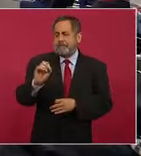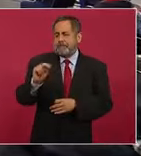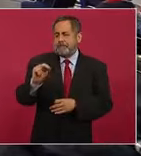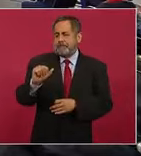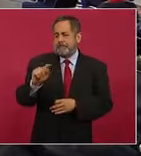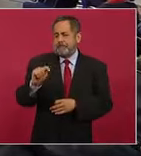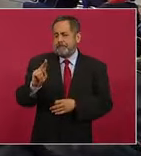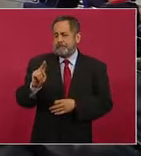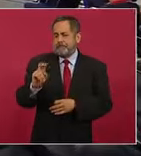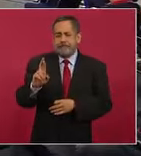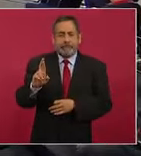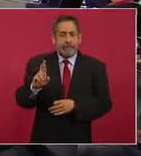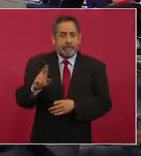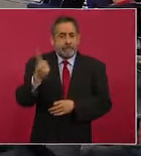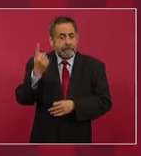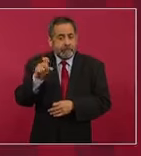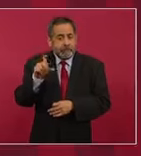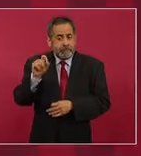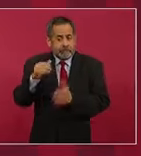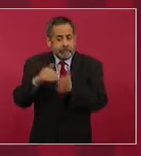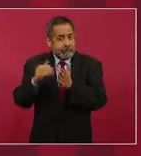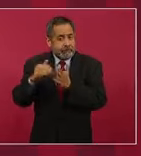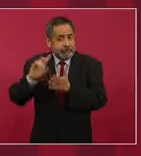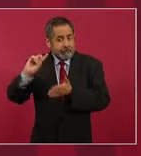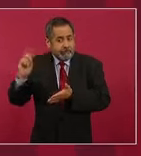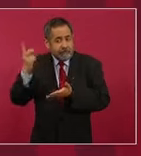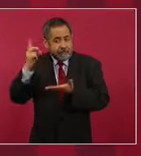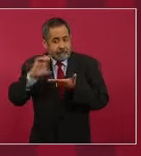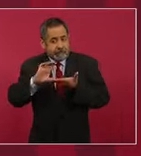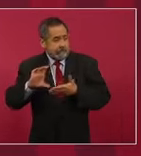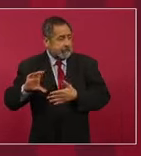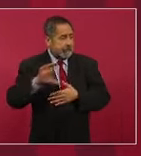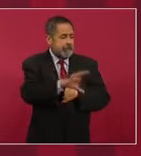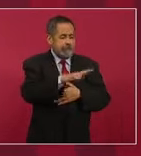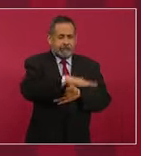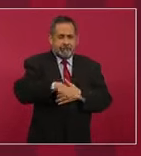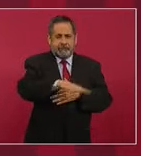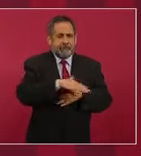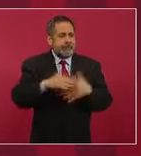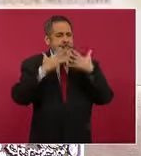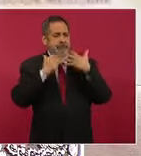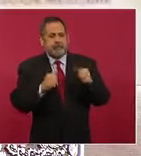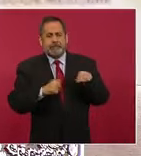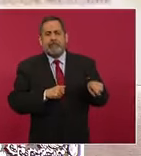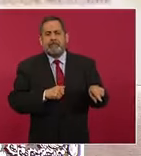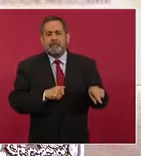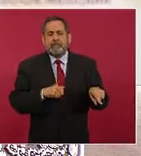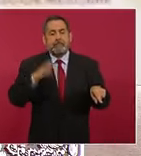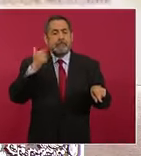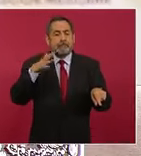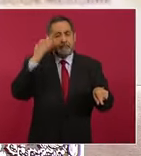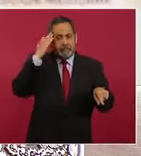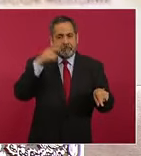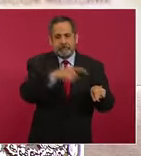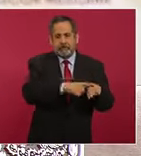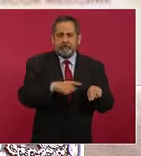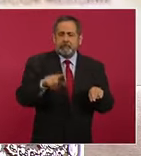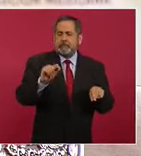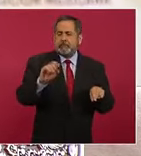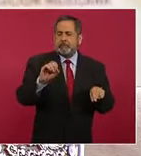en 120 millones de dólares, el rancho que era del finado Toledo Corro,